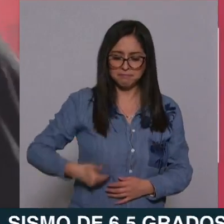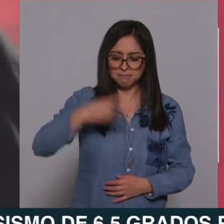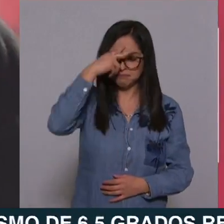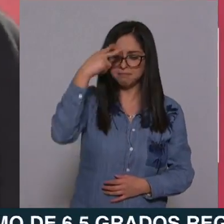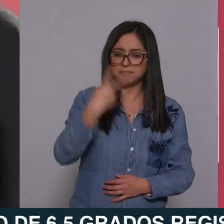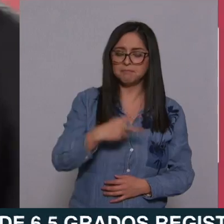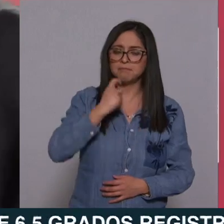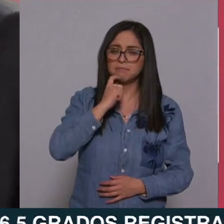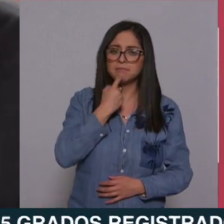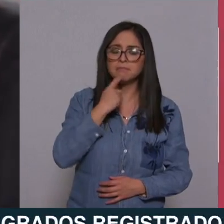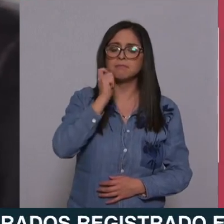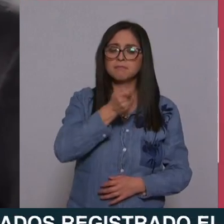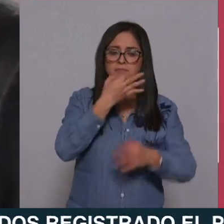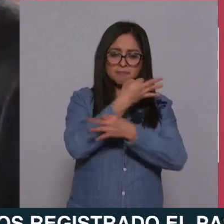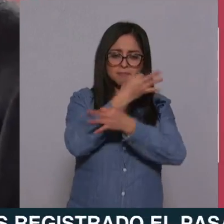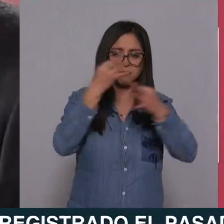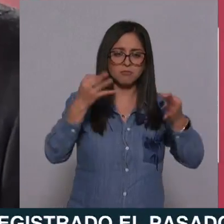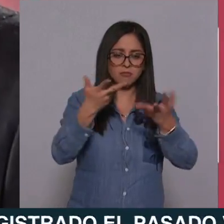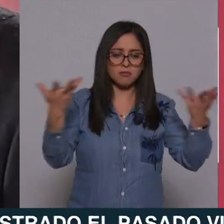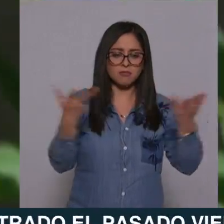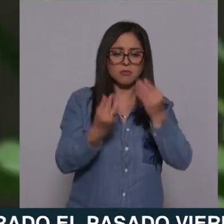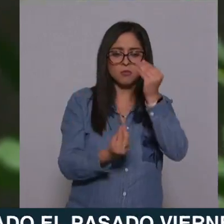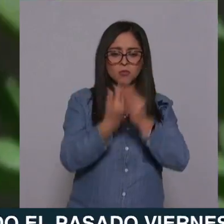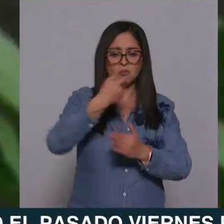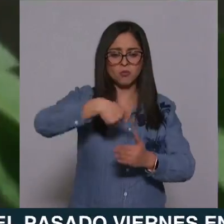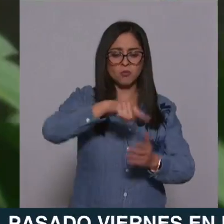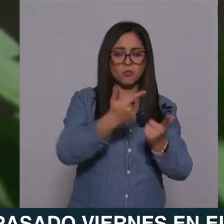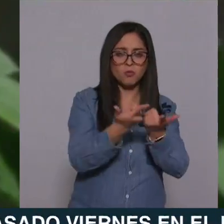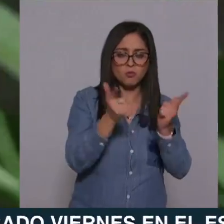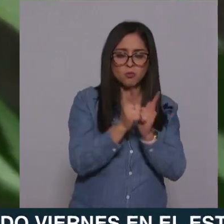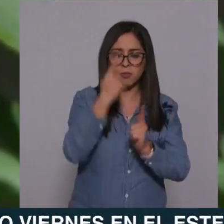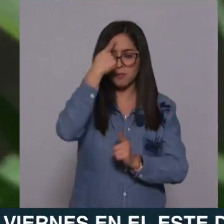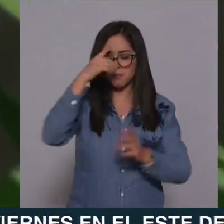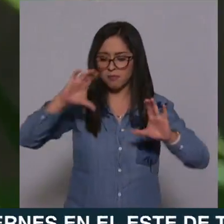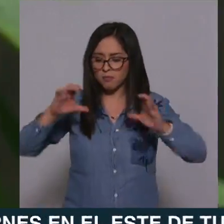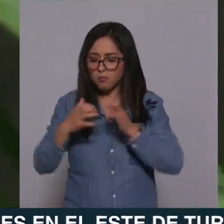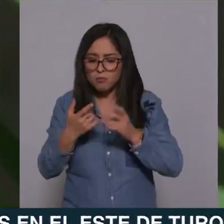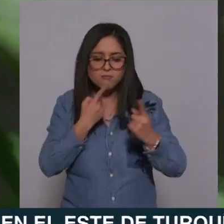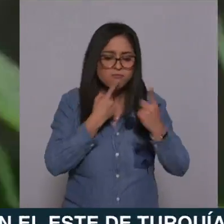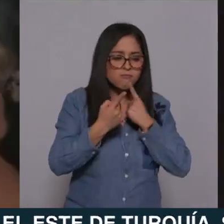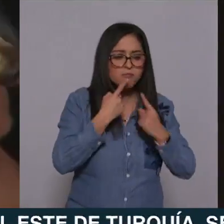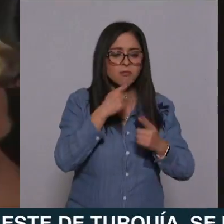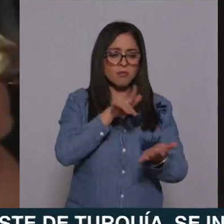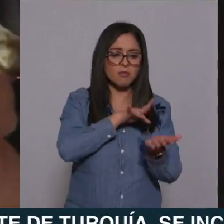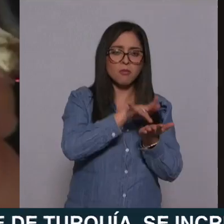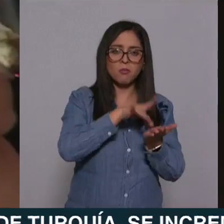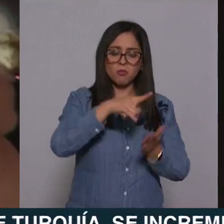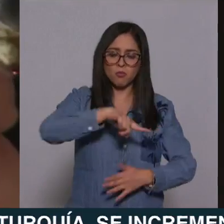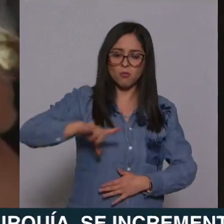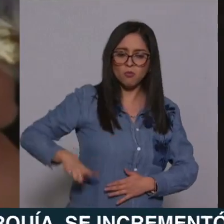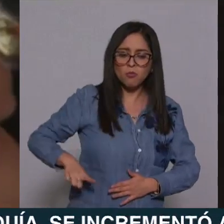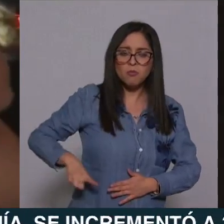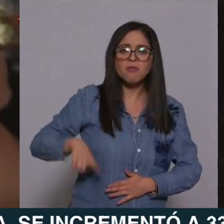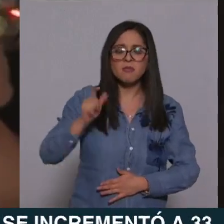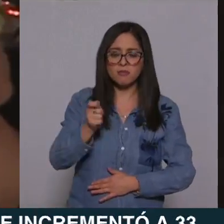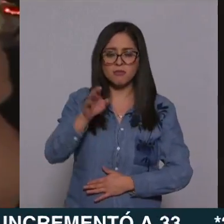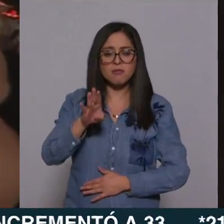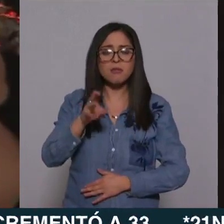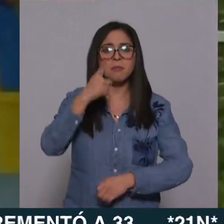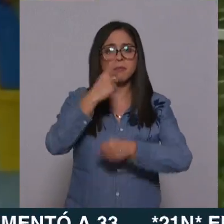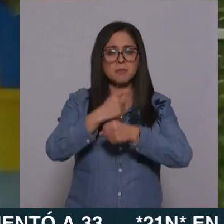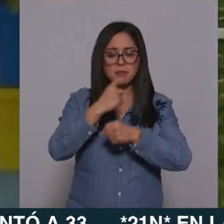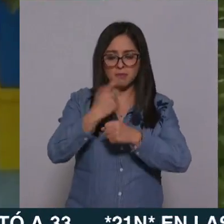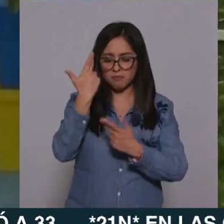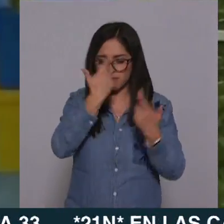Andrés Manuel López Obrador, informó sobre la creación de un grupo que asesorará al gobierno sobre el tema, aún se tienen que conciliar visiones sobre la legalización de